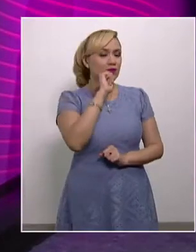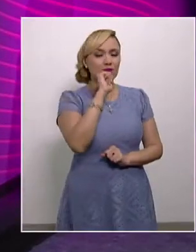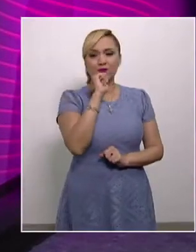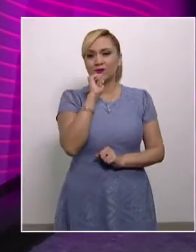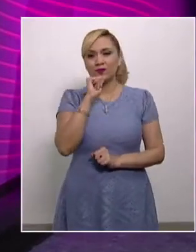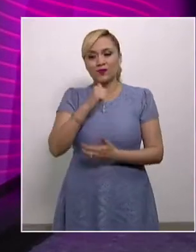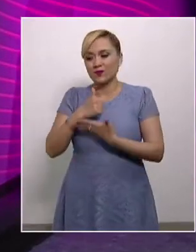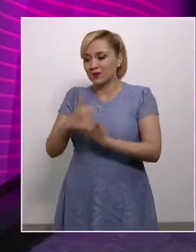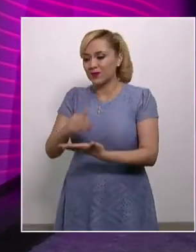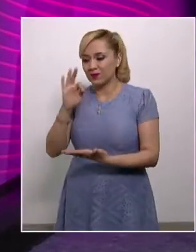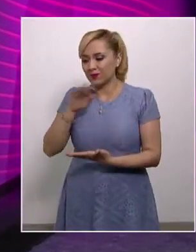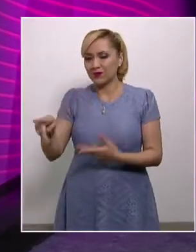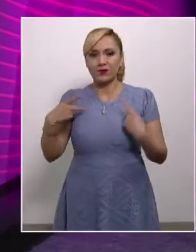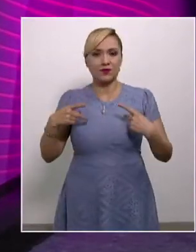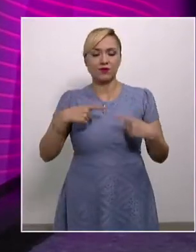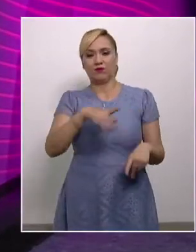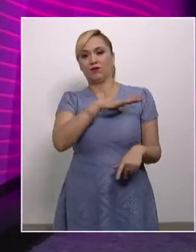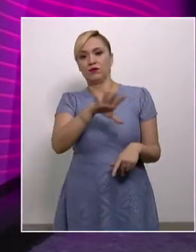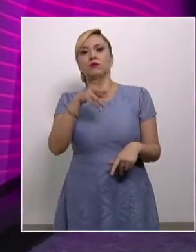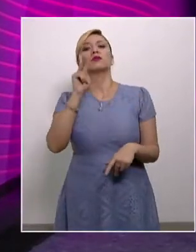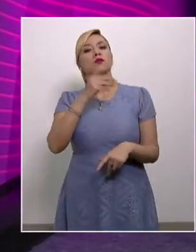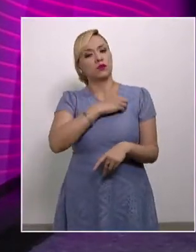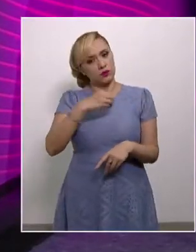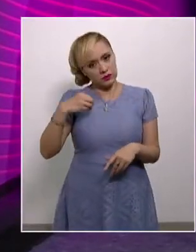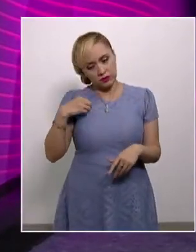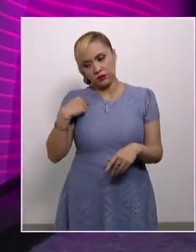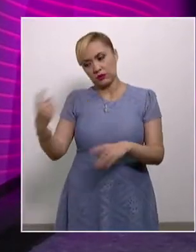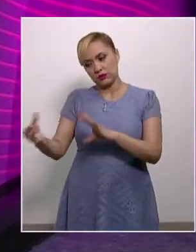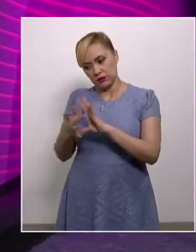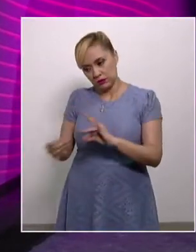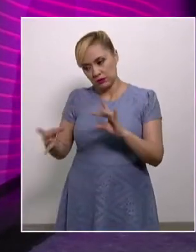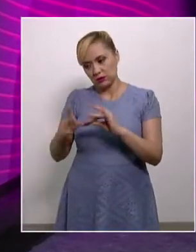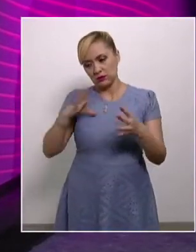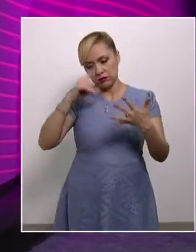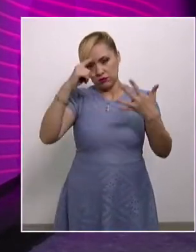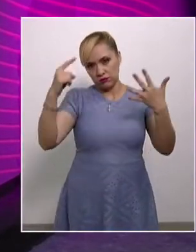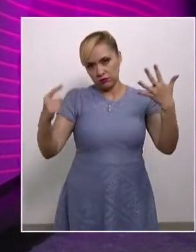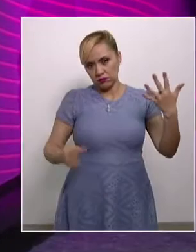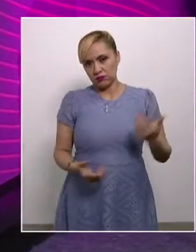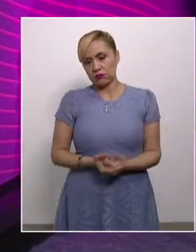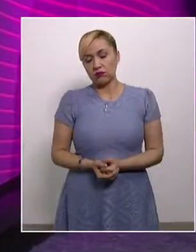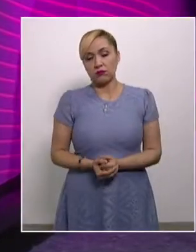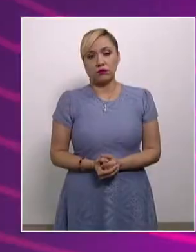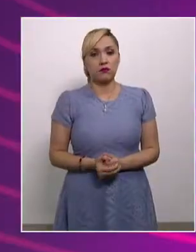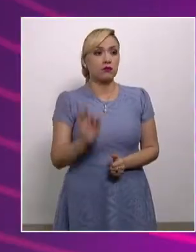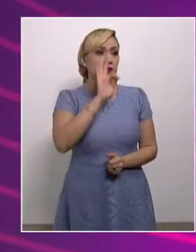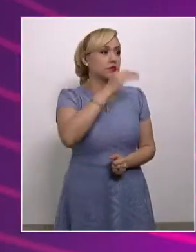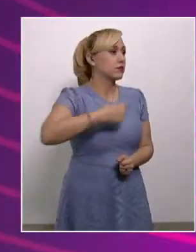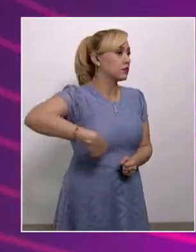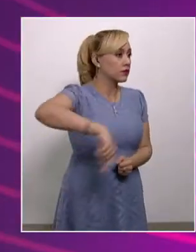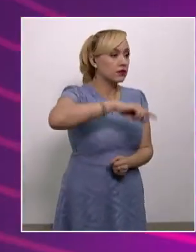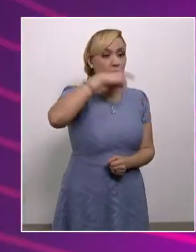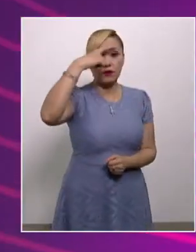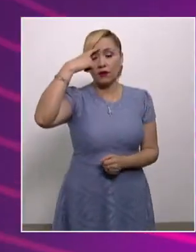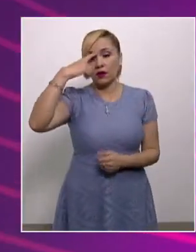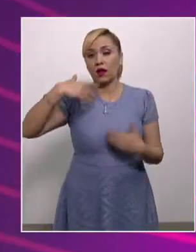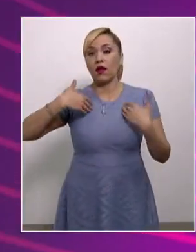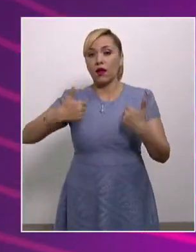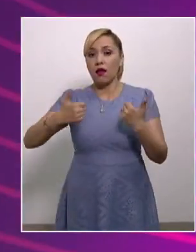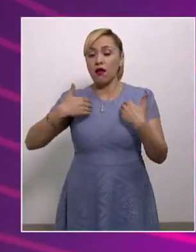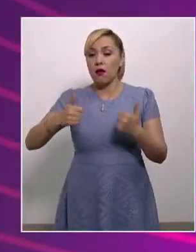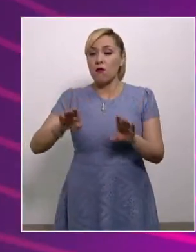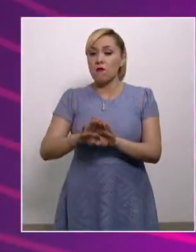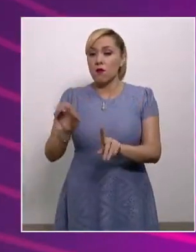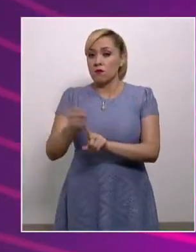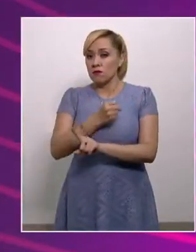no quiera, pero sí tenemos la obligación de informarle que tiene más opciones de las que cree. No, y que si nosotros podemos entender casos de violencia de